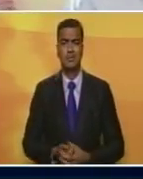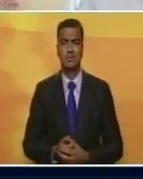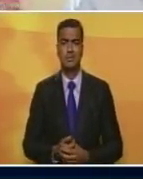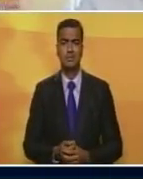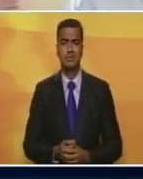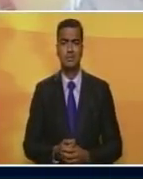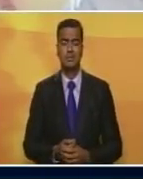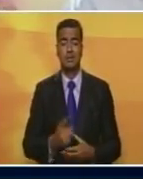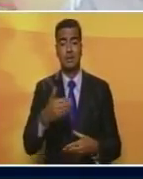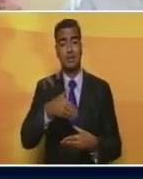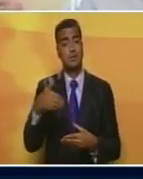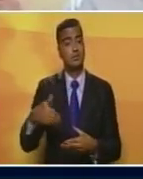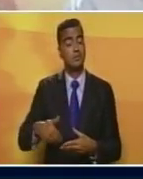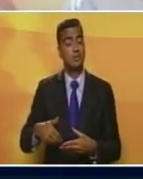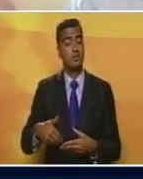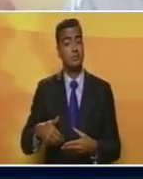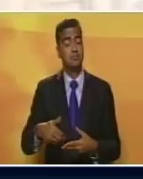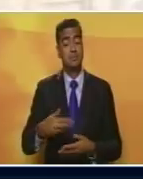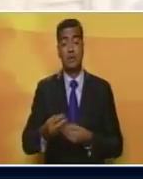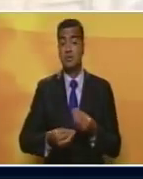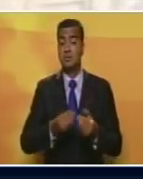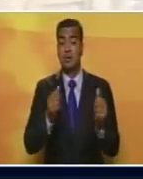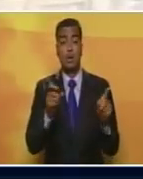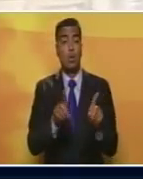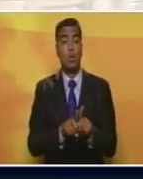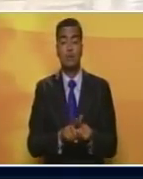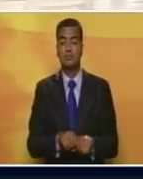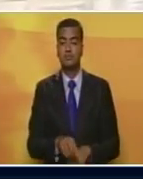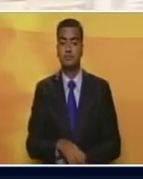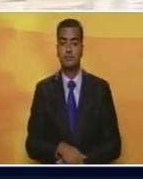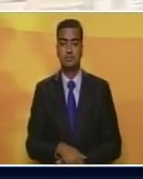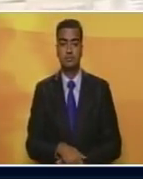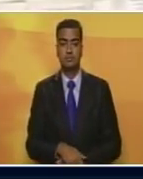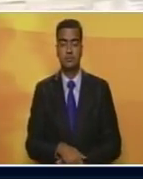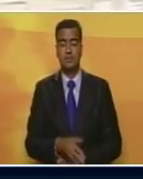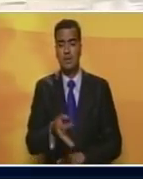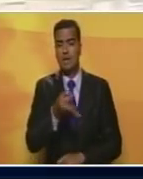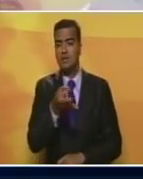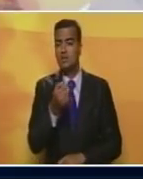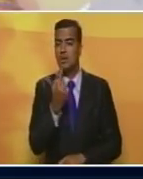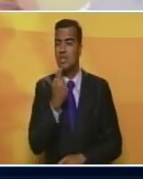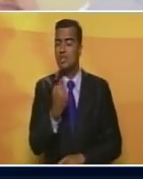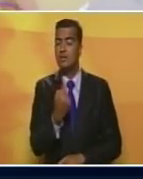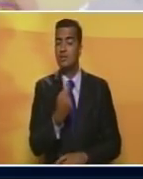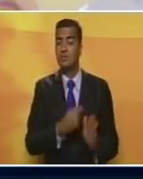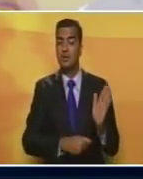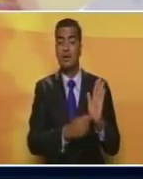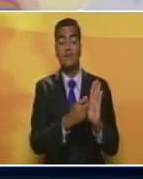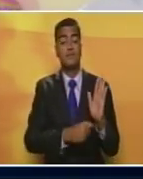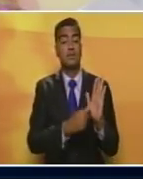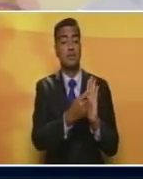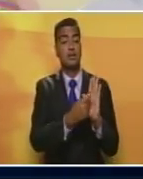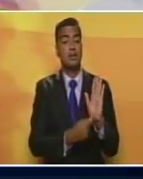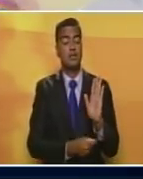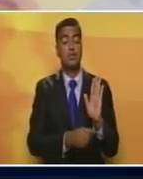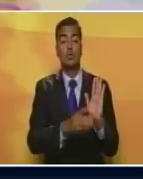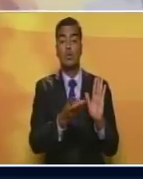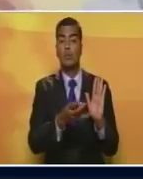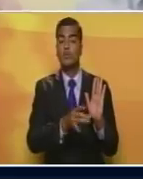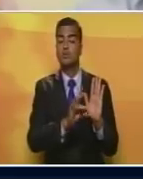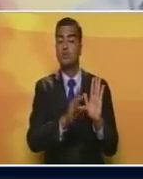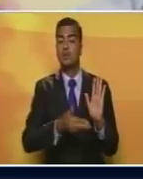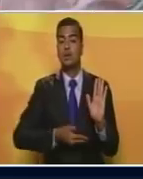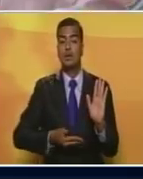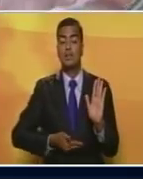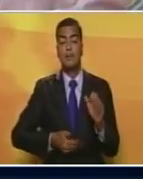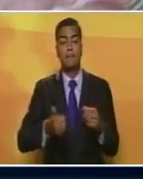democracia. Y la democracia nuestra es participativa y protagónica. Estados Unidos, yo leía hoy en un periódico, Estados Unidos exige explicaciones sobre las